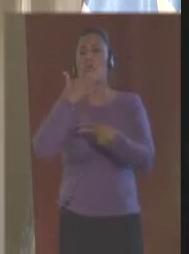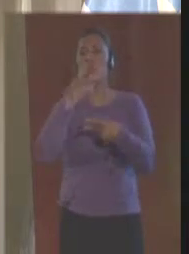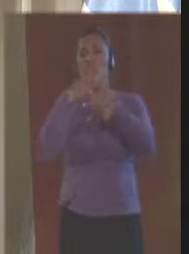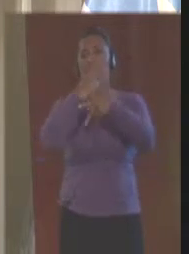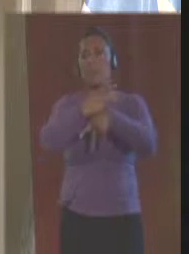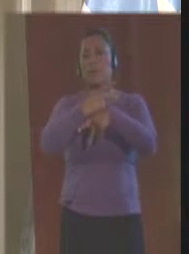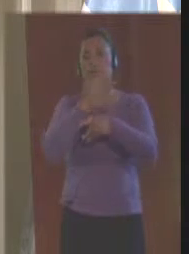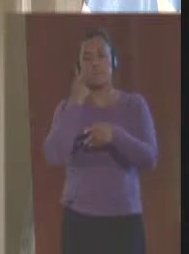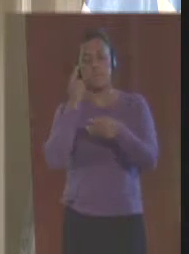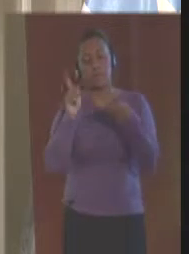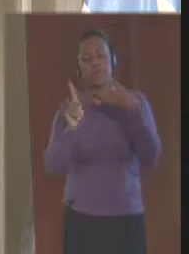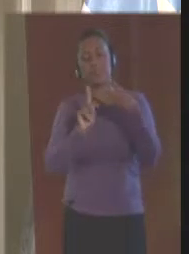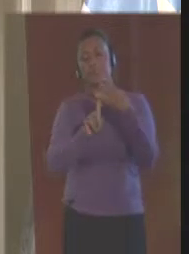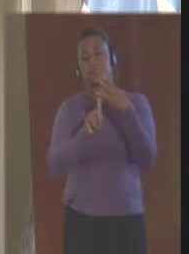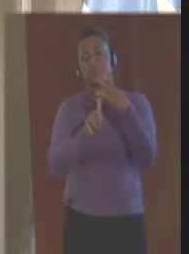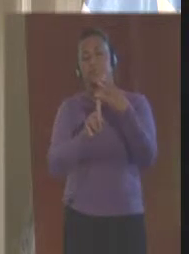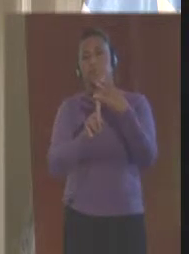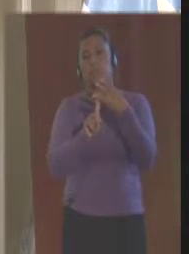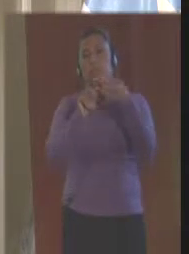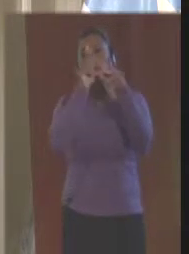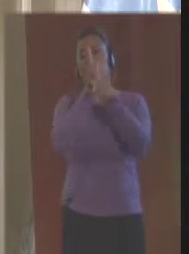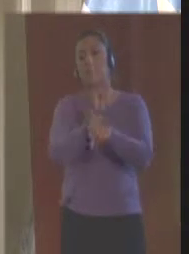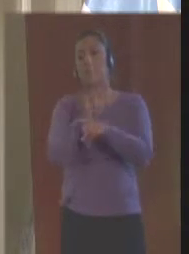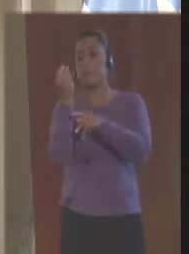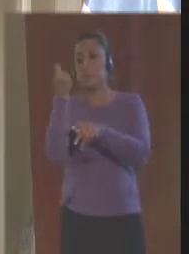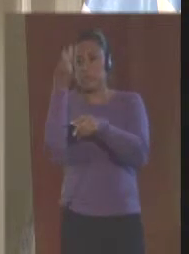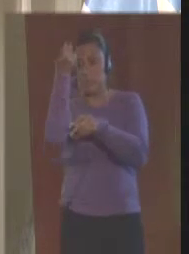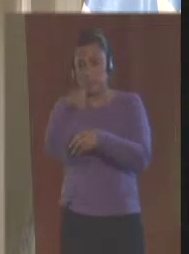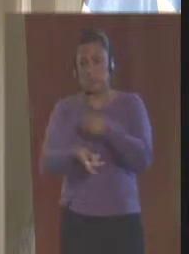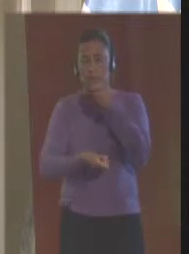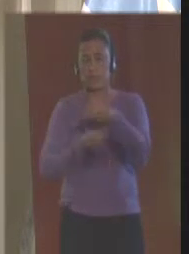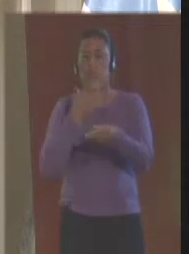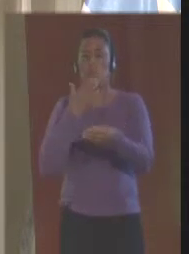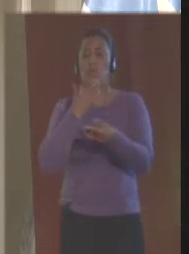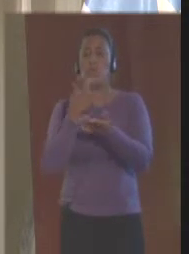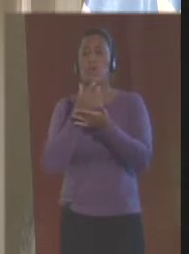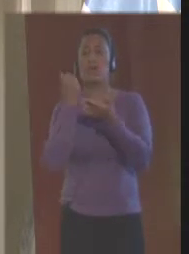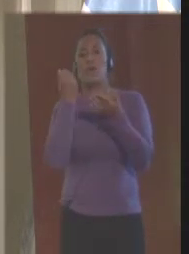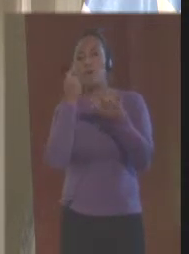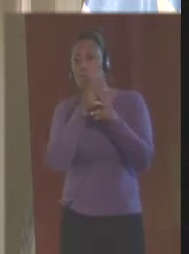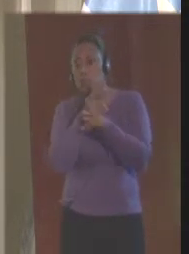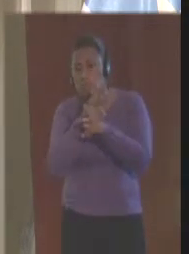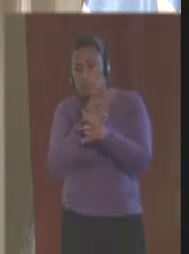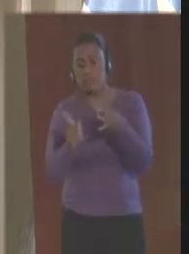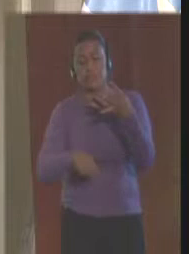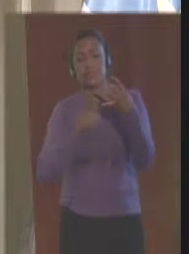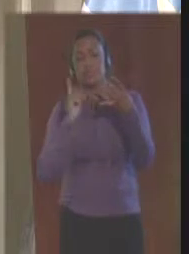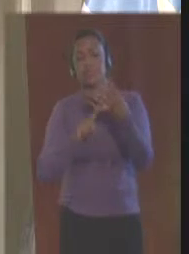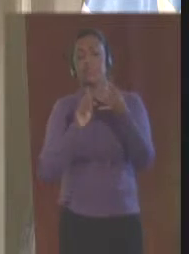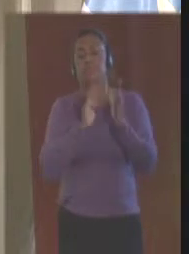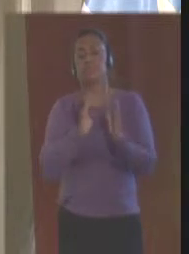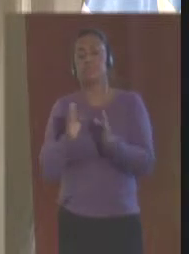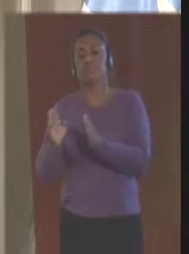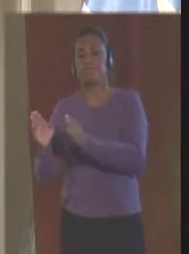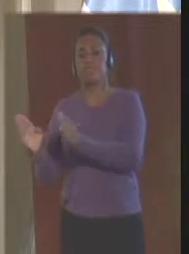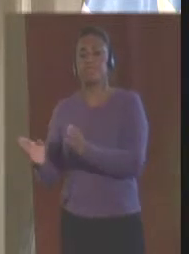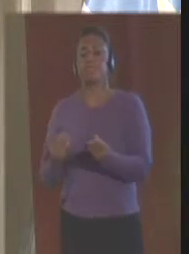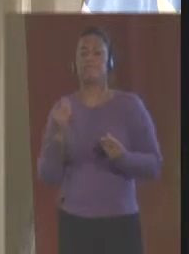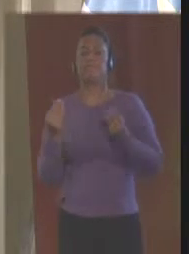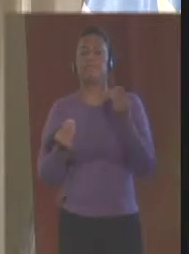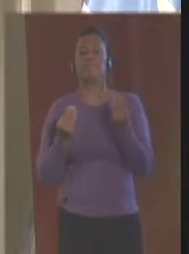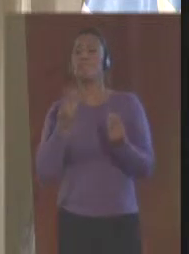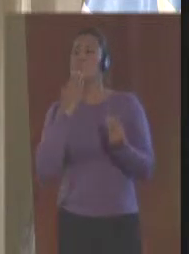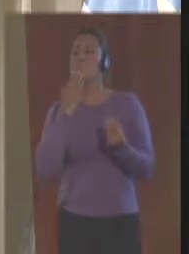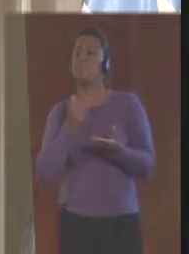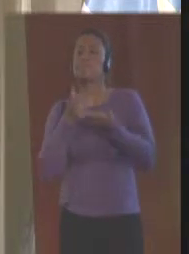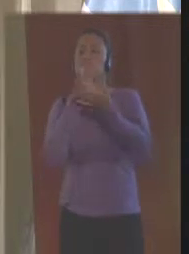y mitigación. El tercero, la protección financiera mediante la transferencia y retención del riesgo. Y el cuarto, los preparativos y acciones